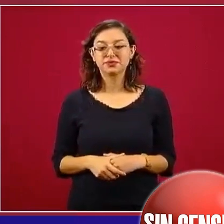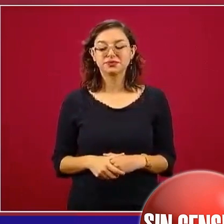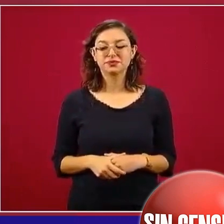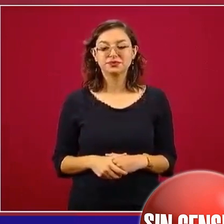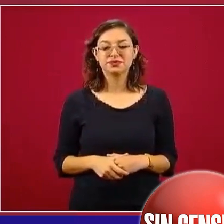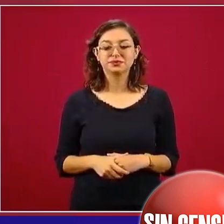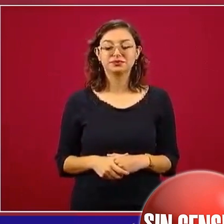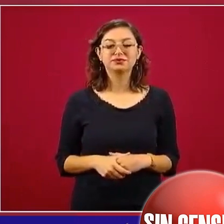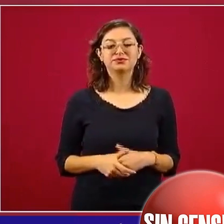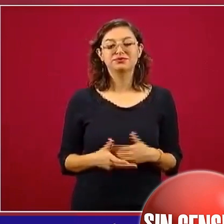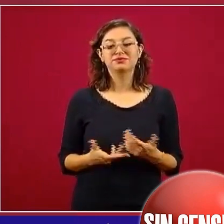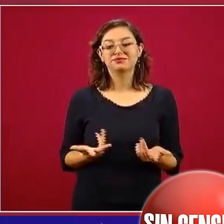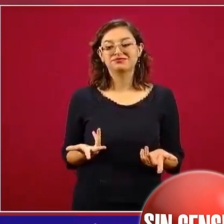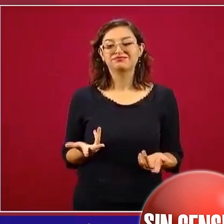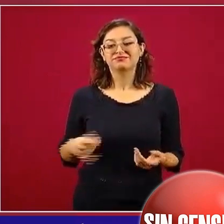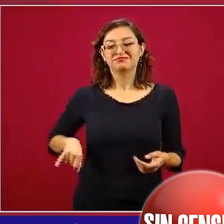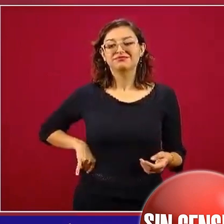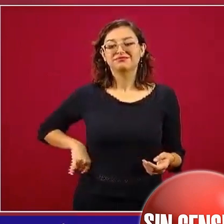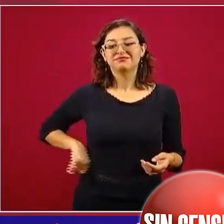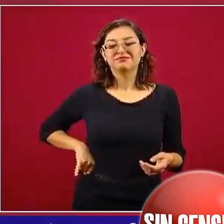Y es muy interesante